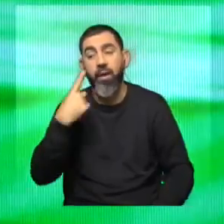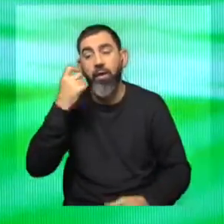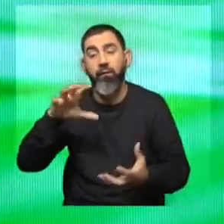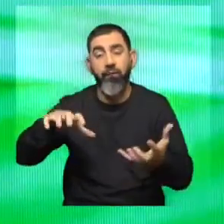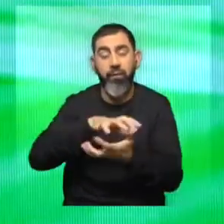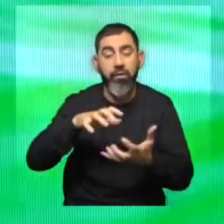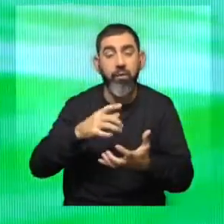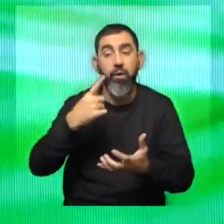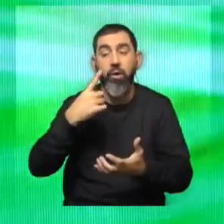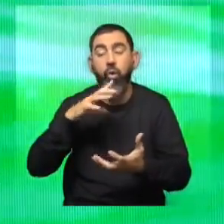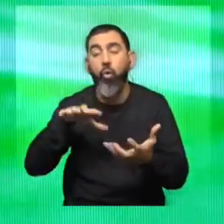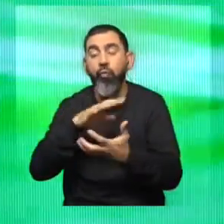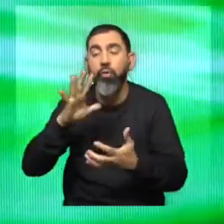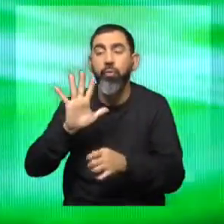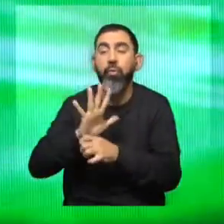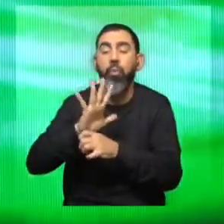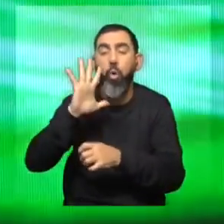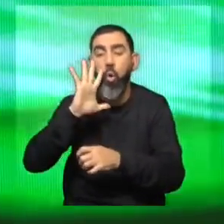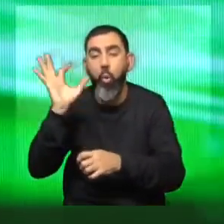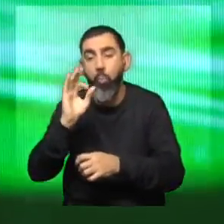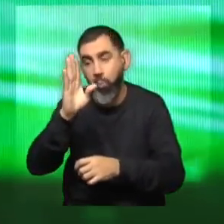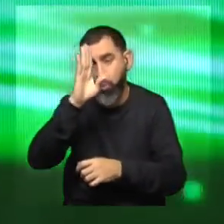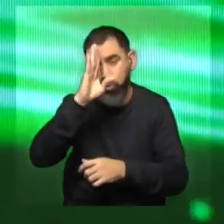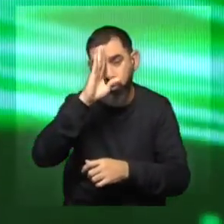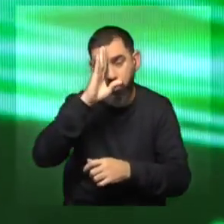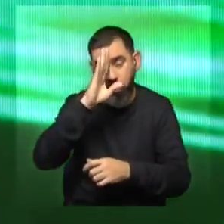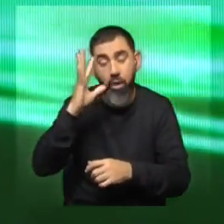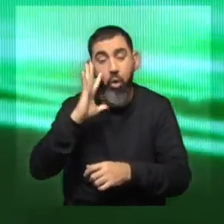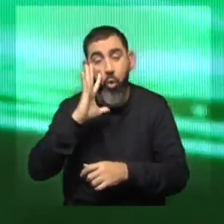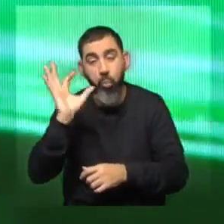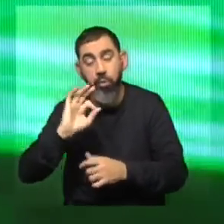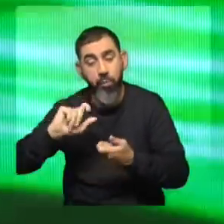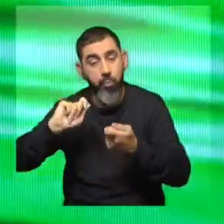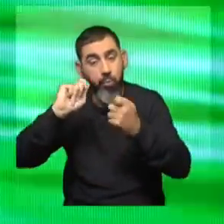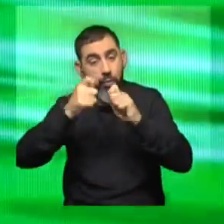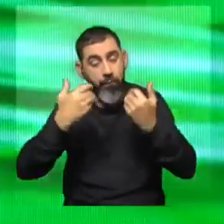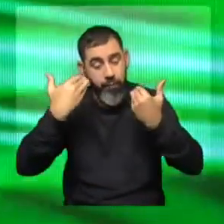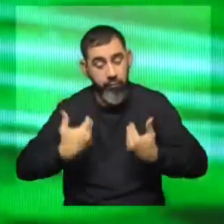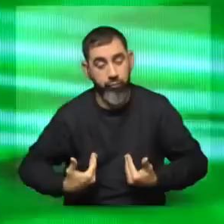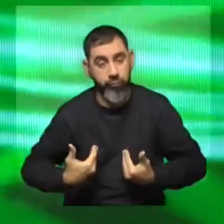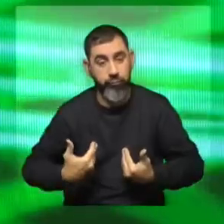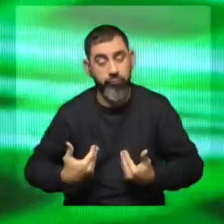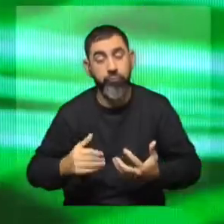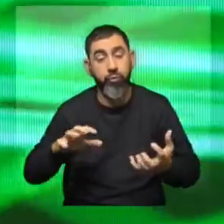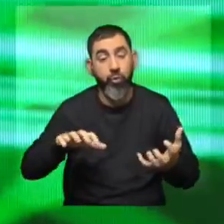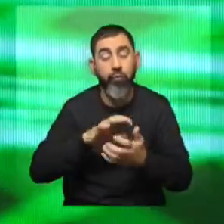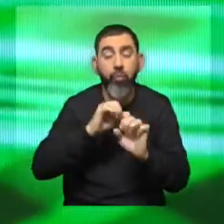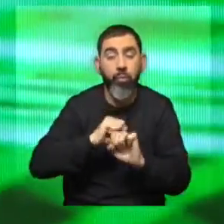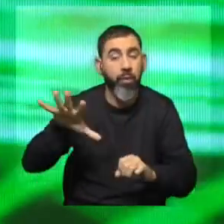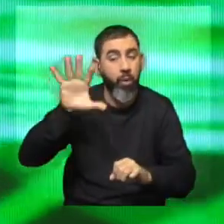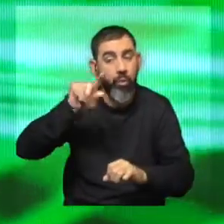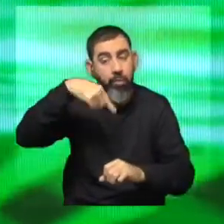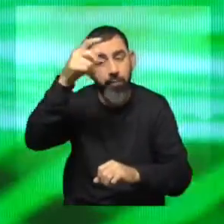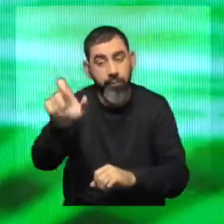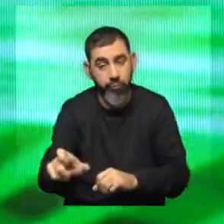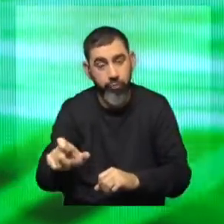el conflicto es una oportunidad una oportunidad de aprendizaje una oportunidad de modificación el conflicto te permite Escuchar al otro